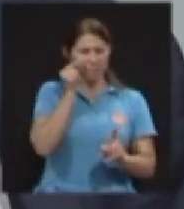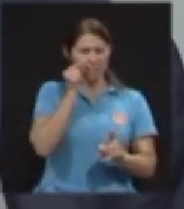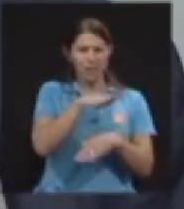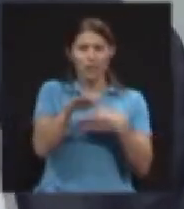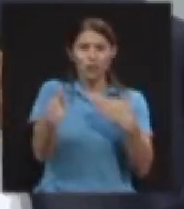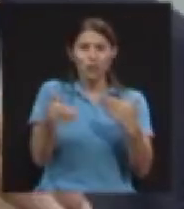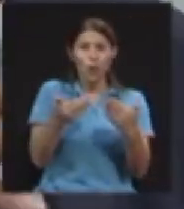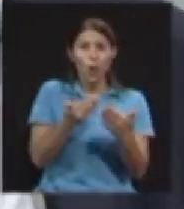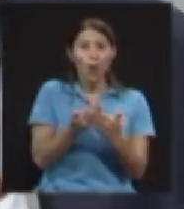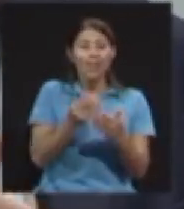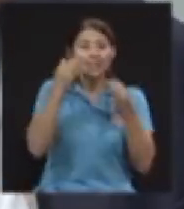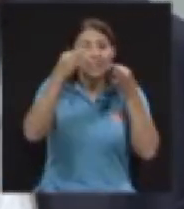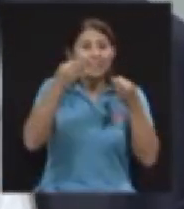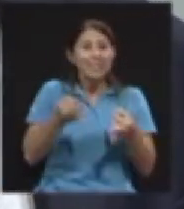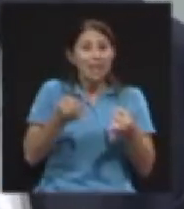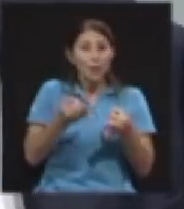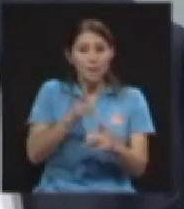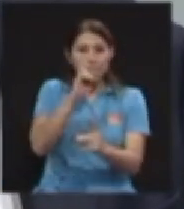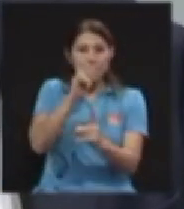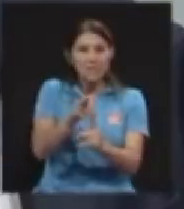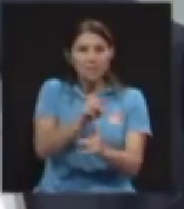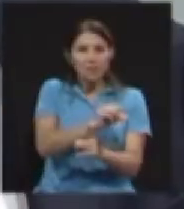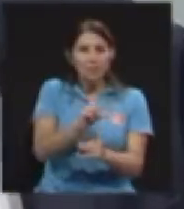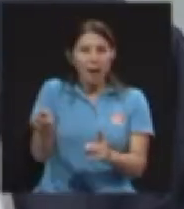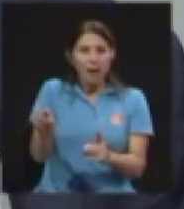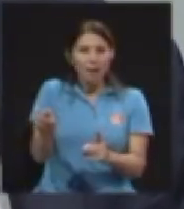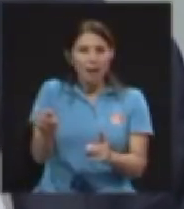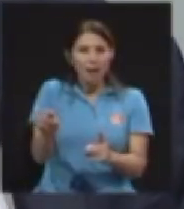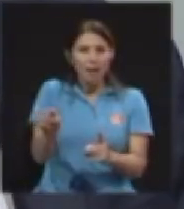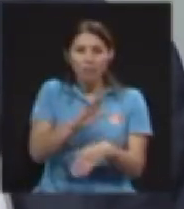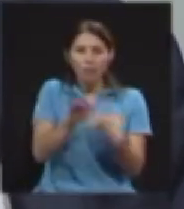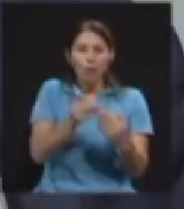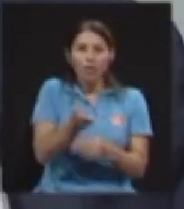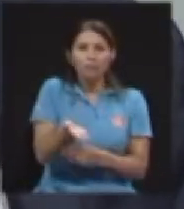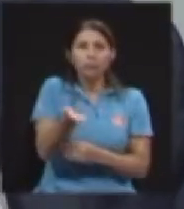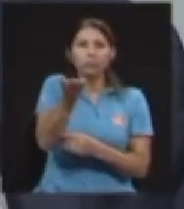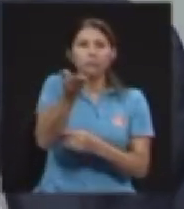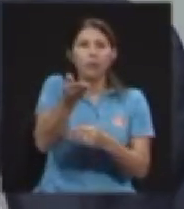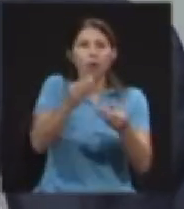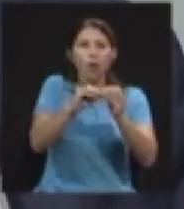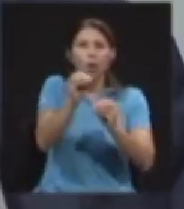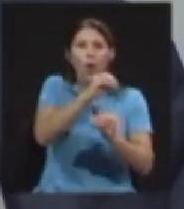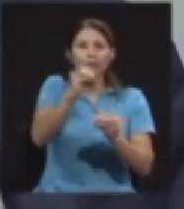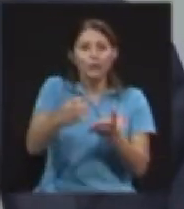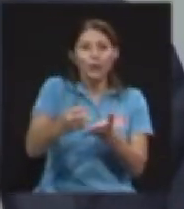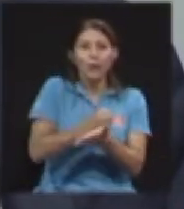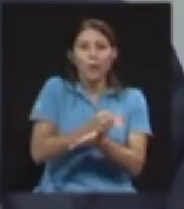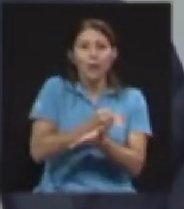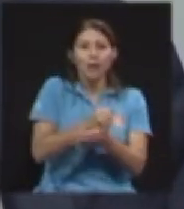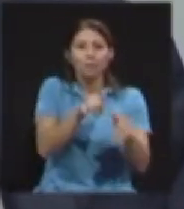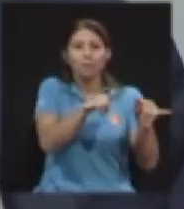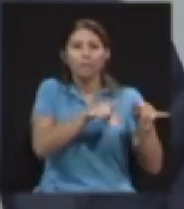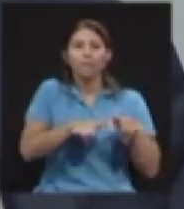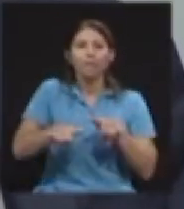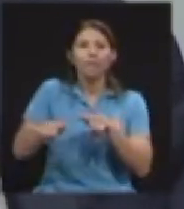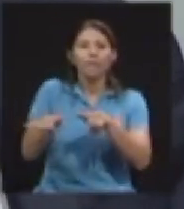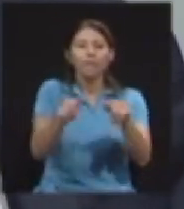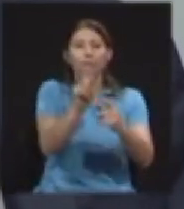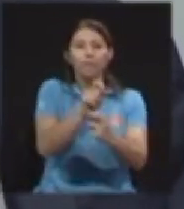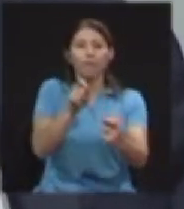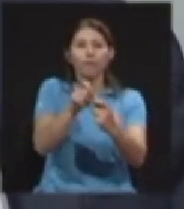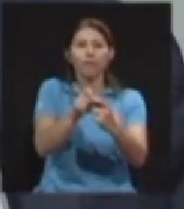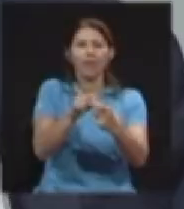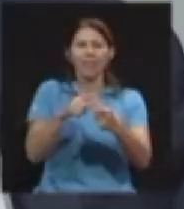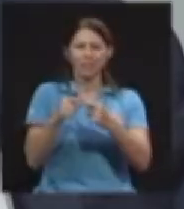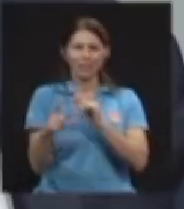aumentar la comisión en la misma semana, en los mismos 15 días, al mismo monto. Y uno dice, ¿qué está pasando aquí? Y entonces la ley le dice a la Superintendencia